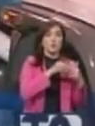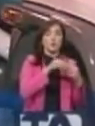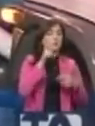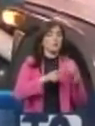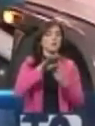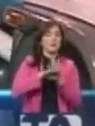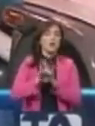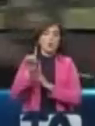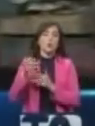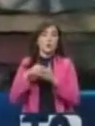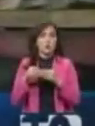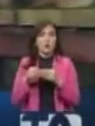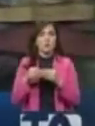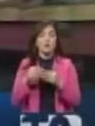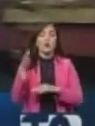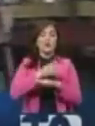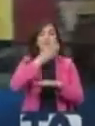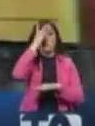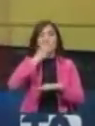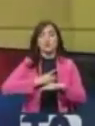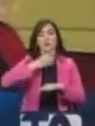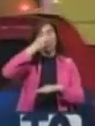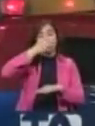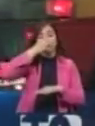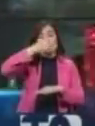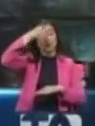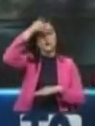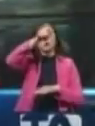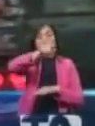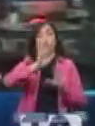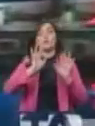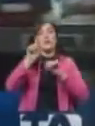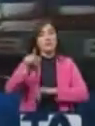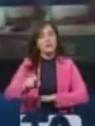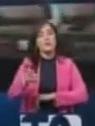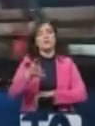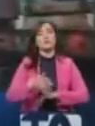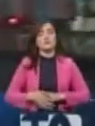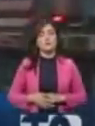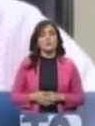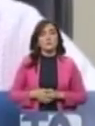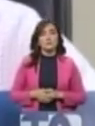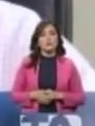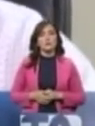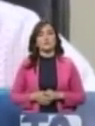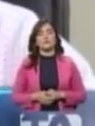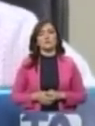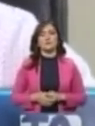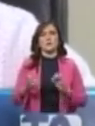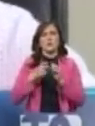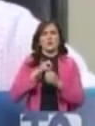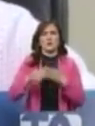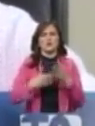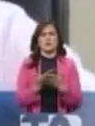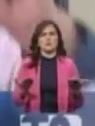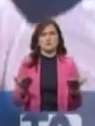que ha sufrido desde semanas atrás la Aloha Santo Domingo tiene un responsable para el prefecto Sáchira. Que el problema de todo